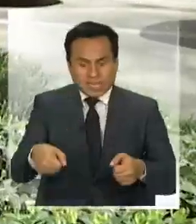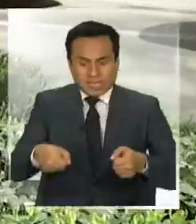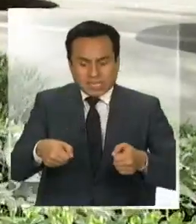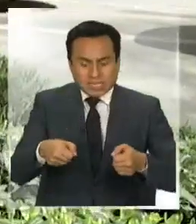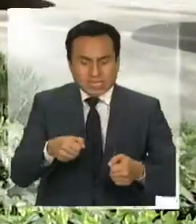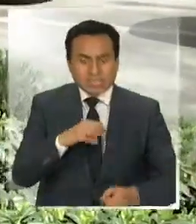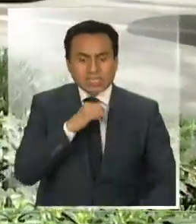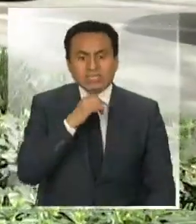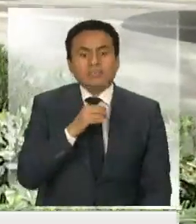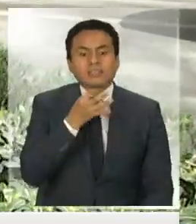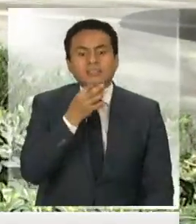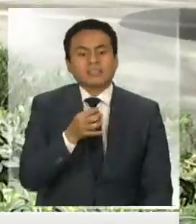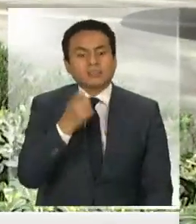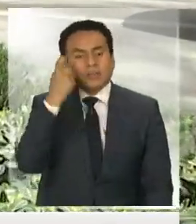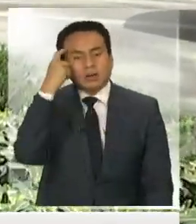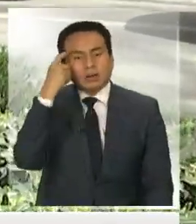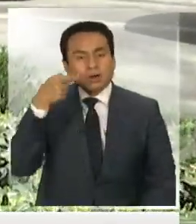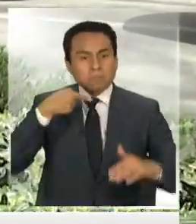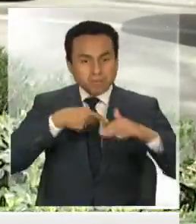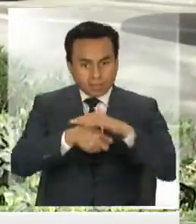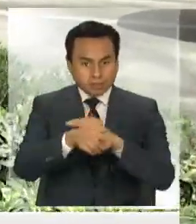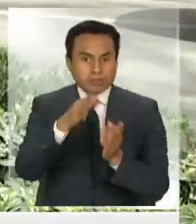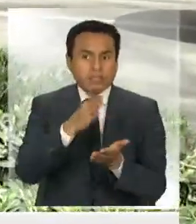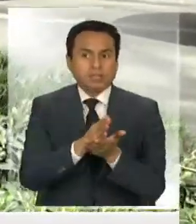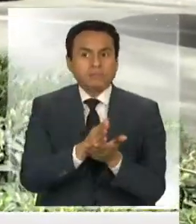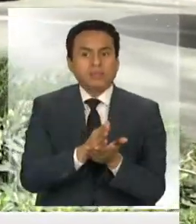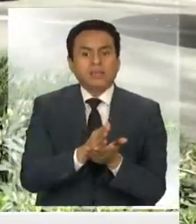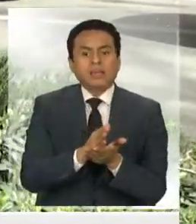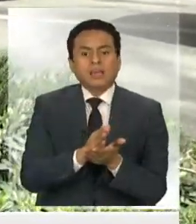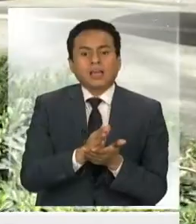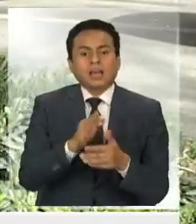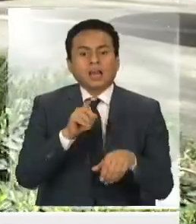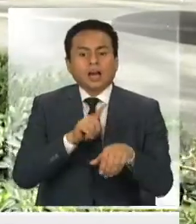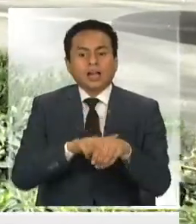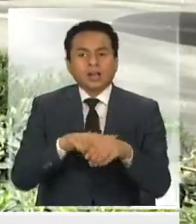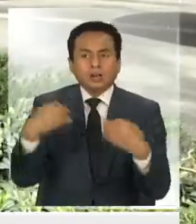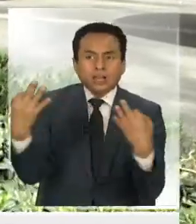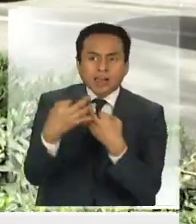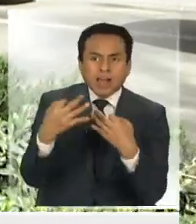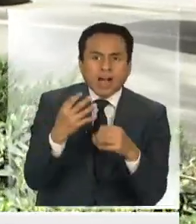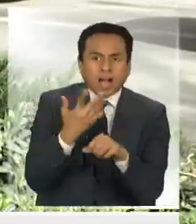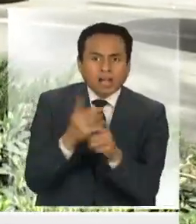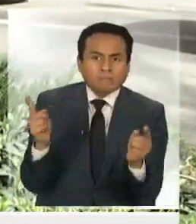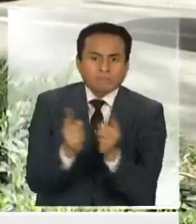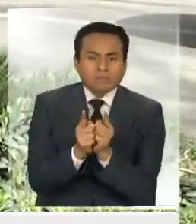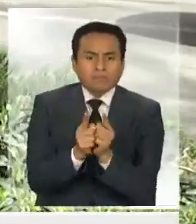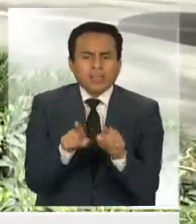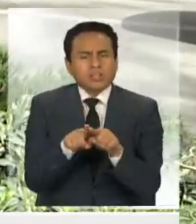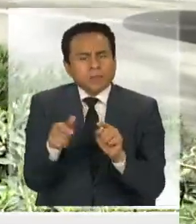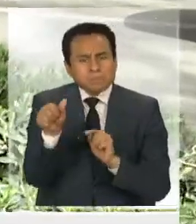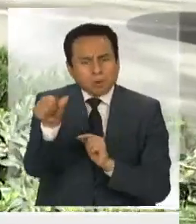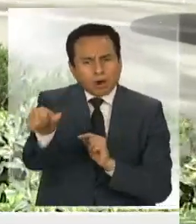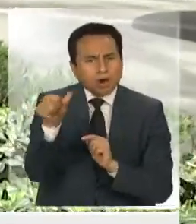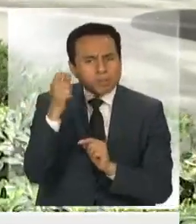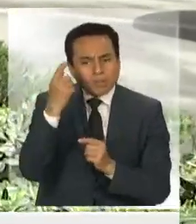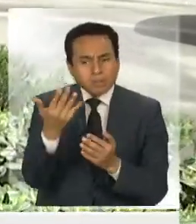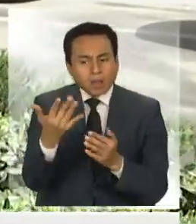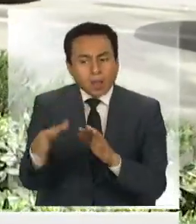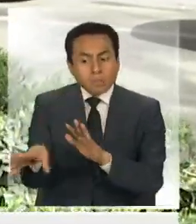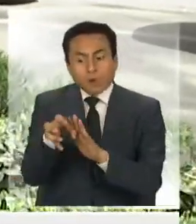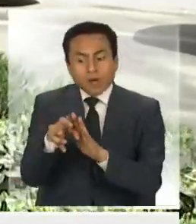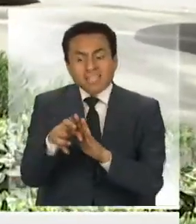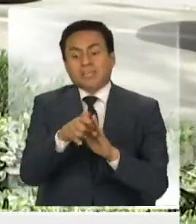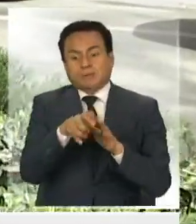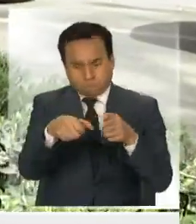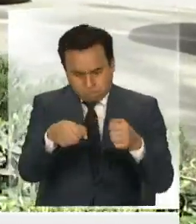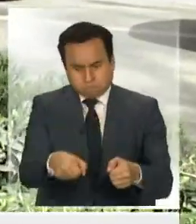sea, supongo que si las ponen en el metro deben tener alguna instrucción breve de cómo usarla, y lo que sé es como que se aprieta un botón, se espera la descarga y